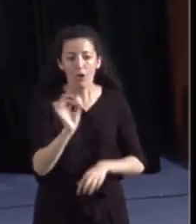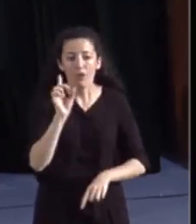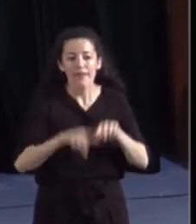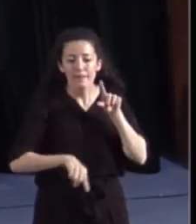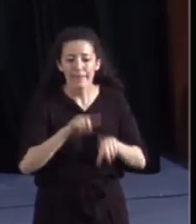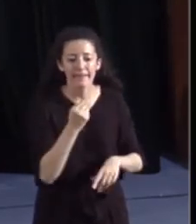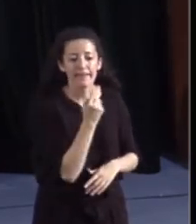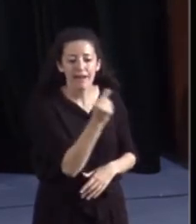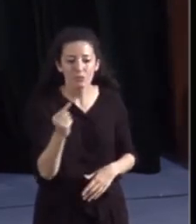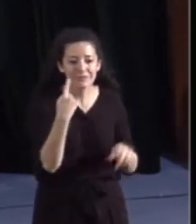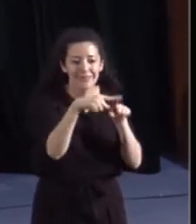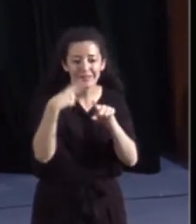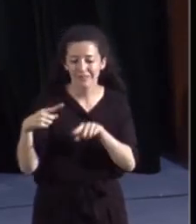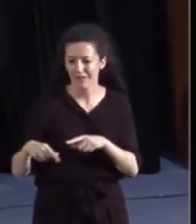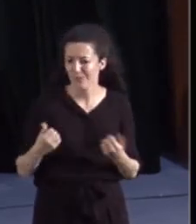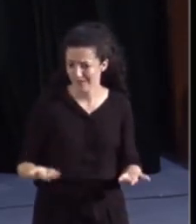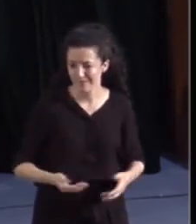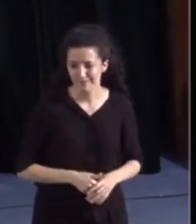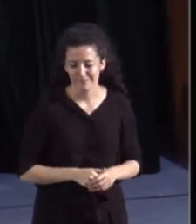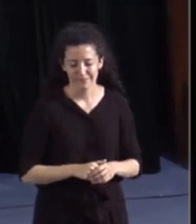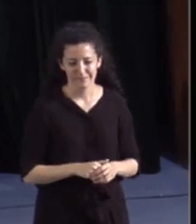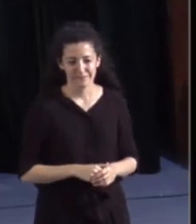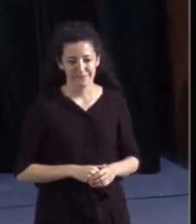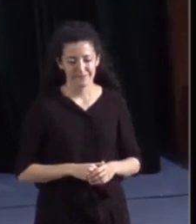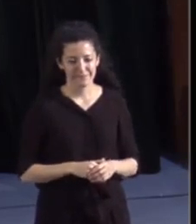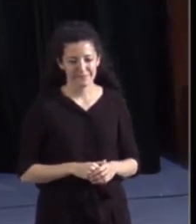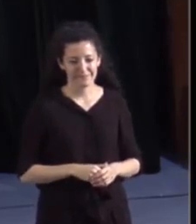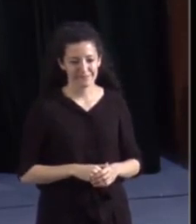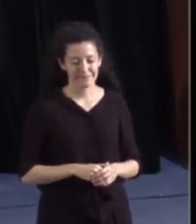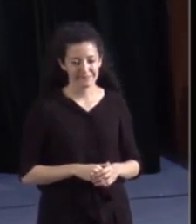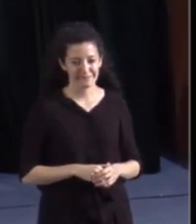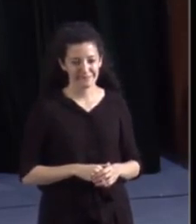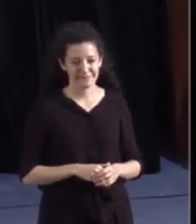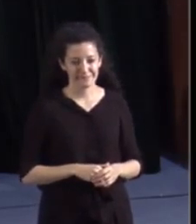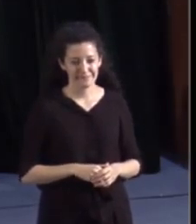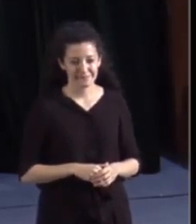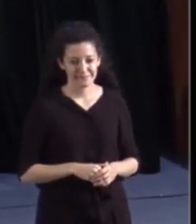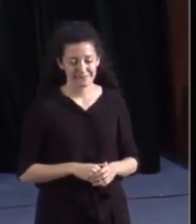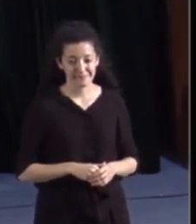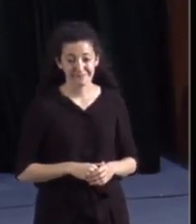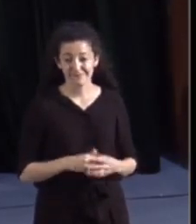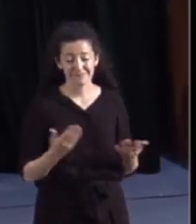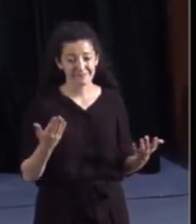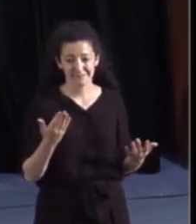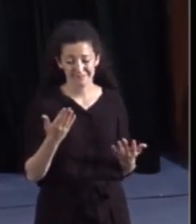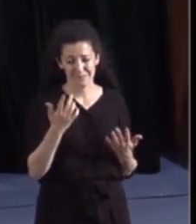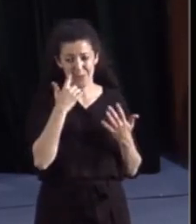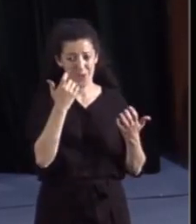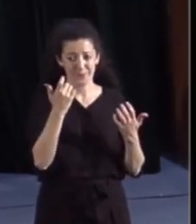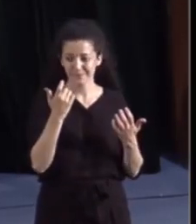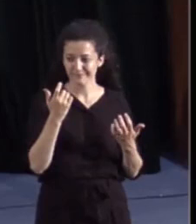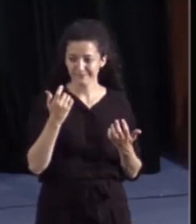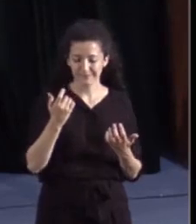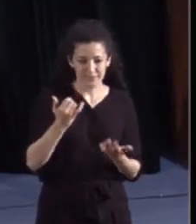finalmente, lo que sí es evidente es que necesitamos que haya más pruebas, más evidencias